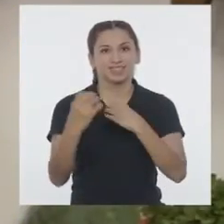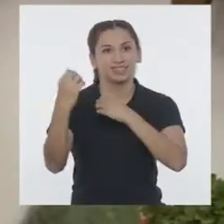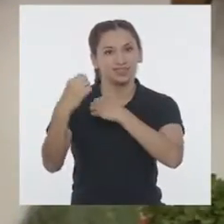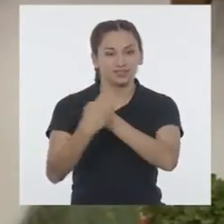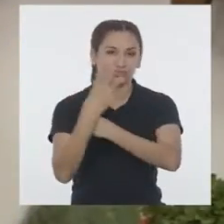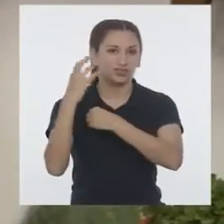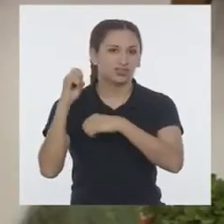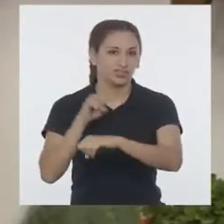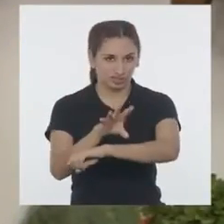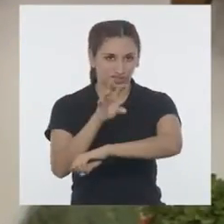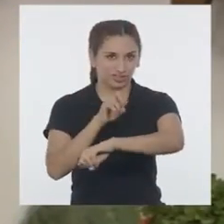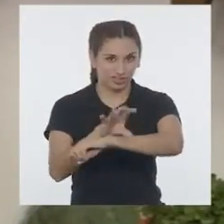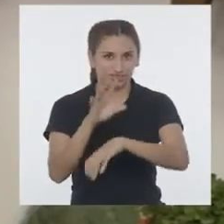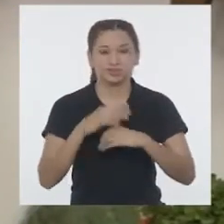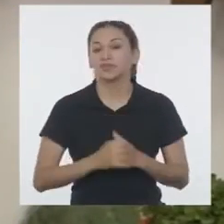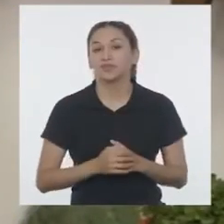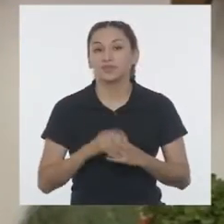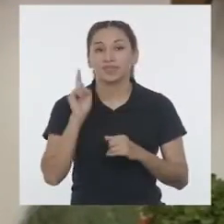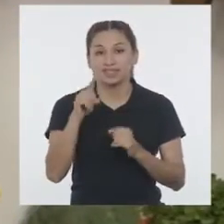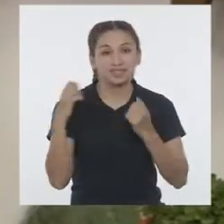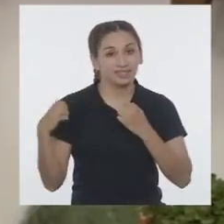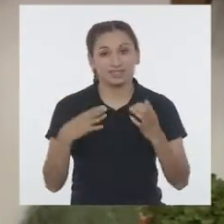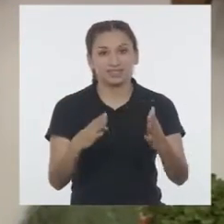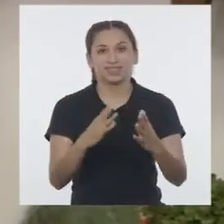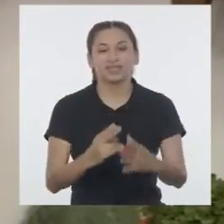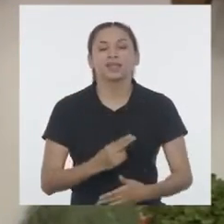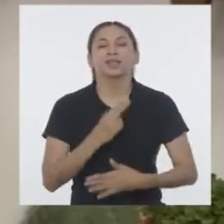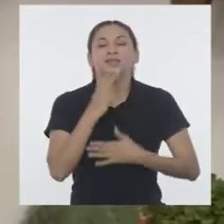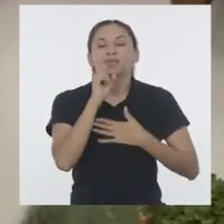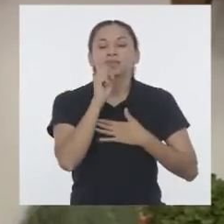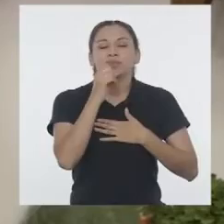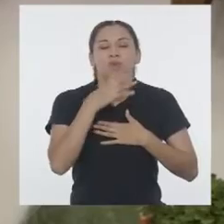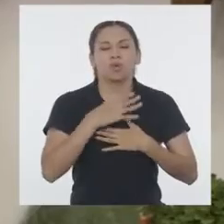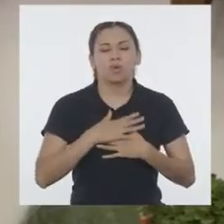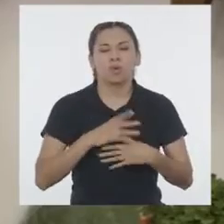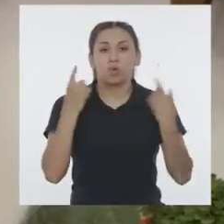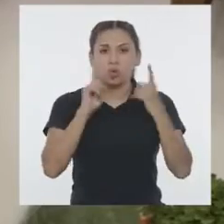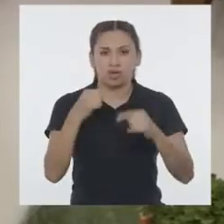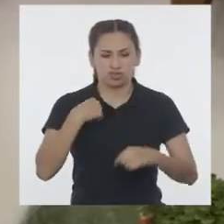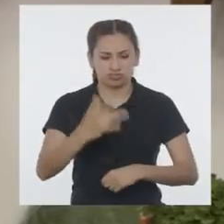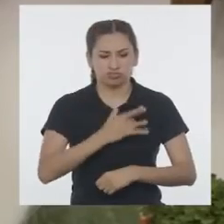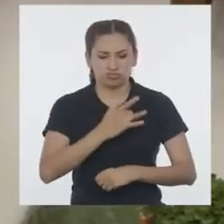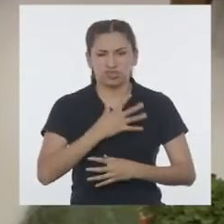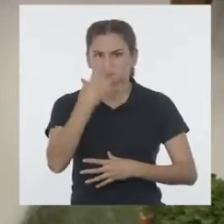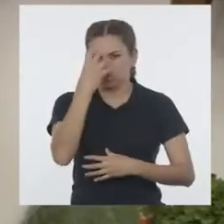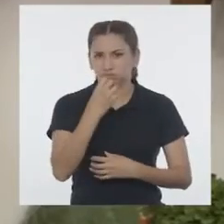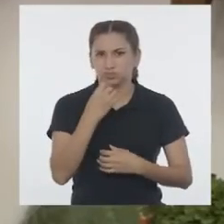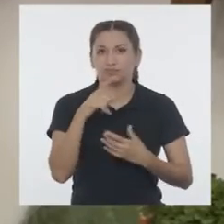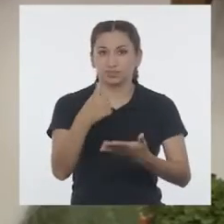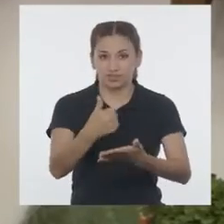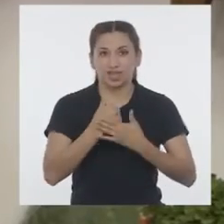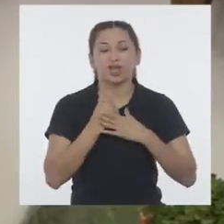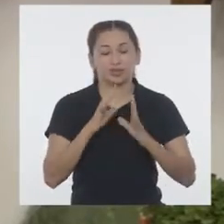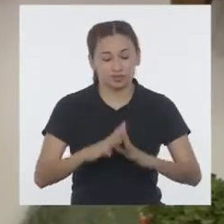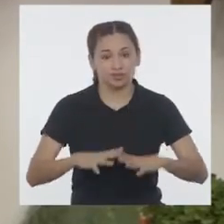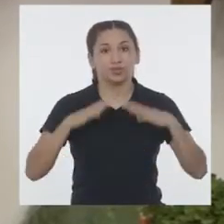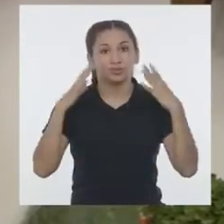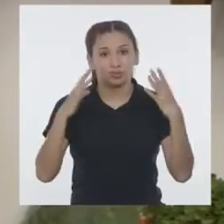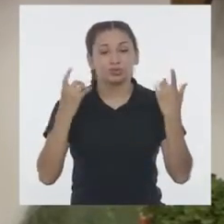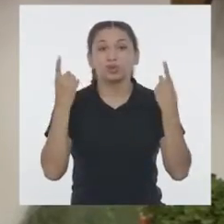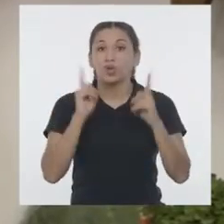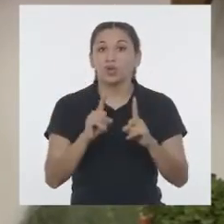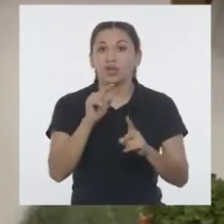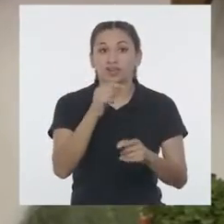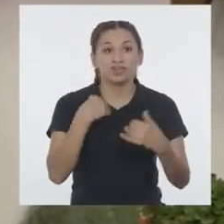Gracias por los consejos. Esa estrategia de respirar cuando uno se siente muy molesto me ha servido